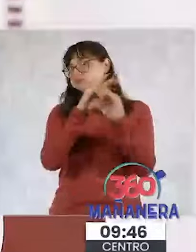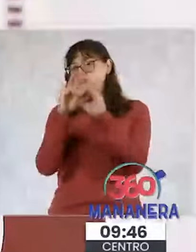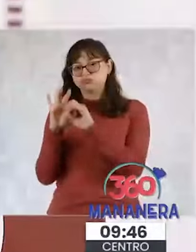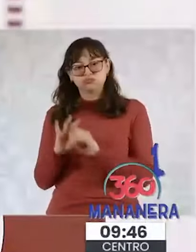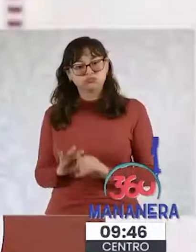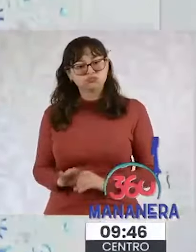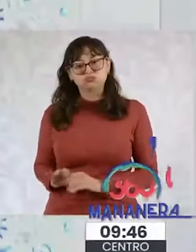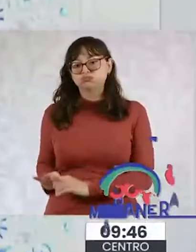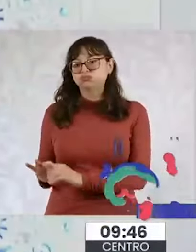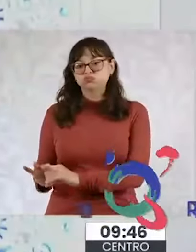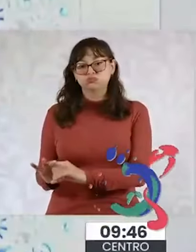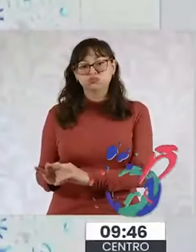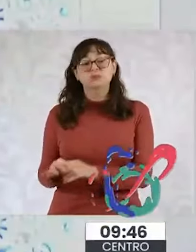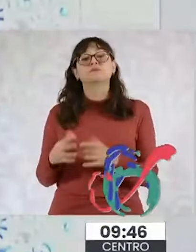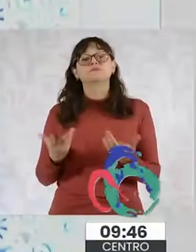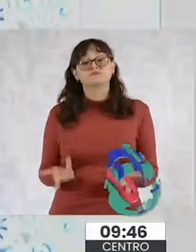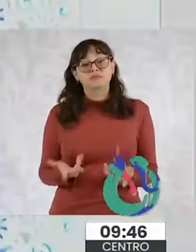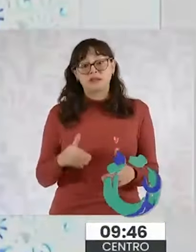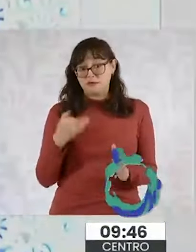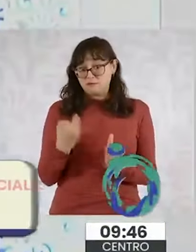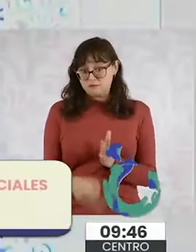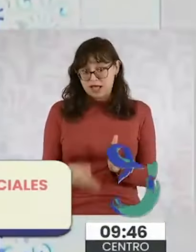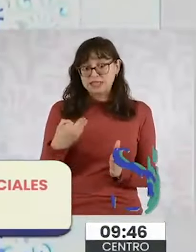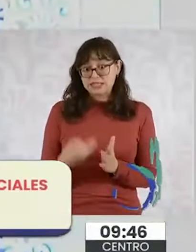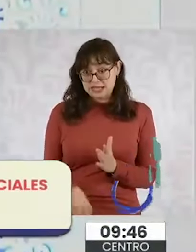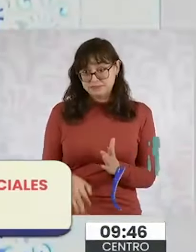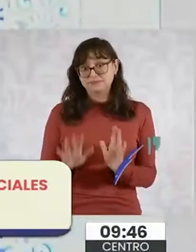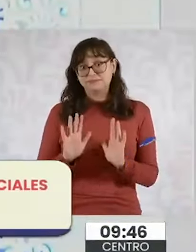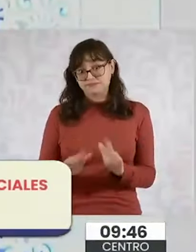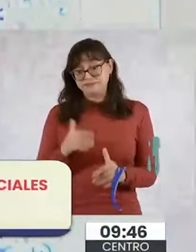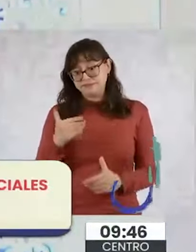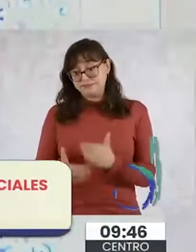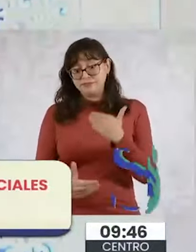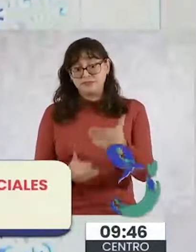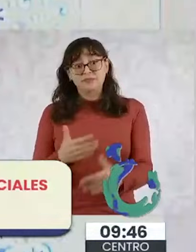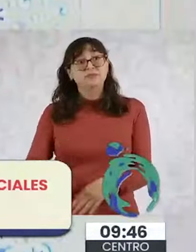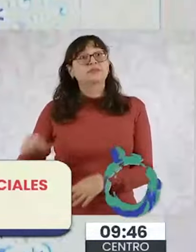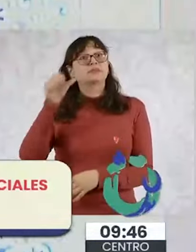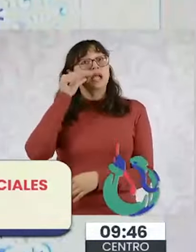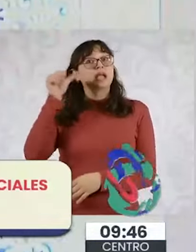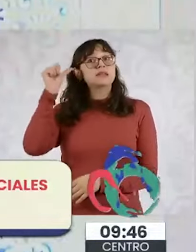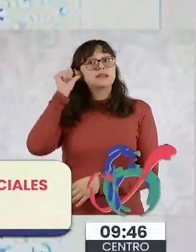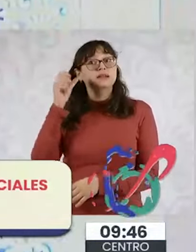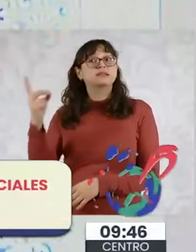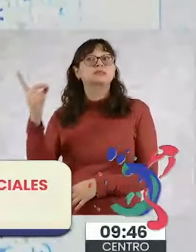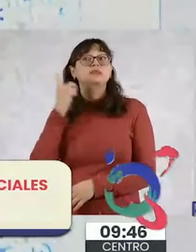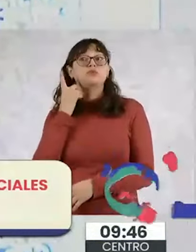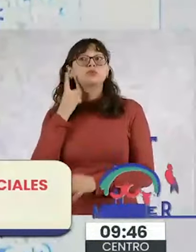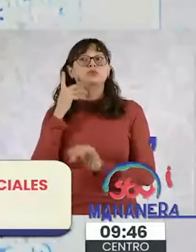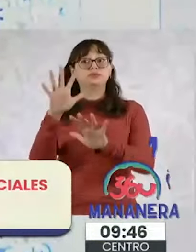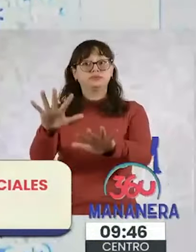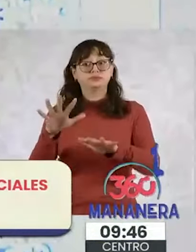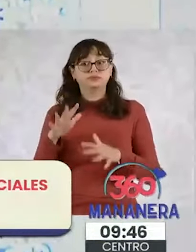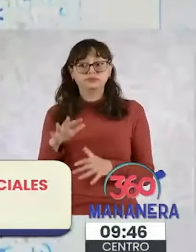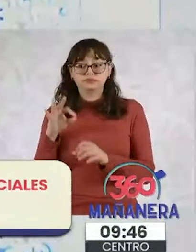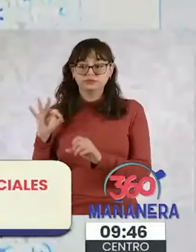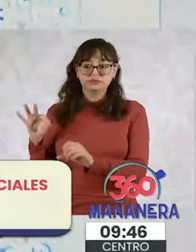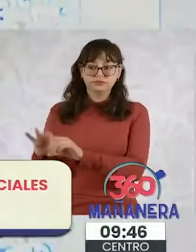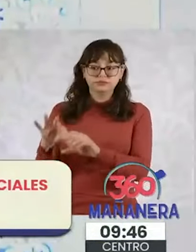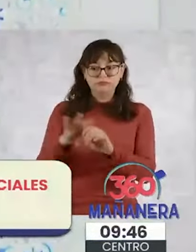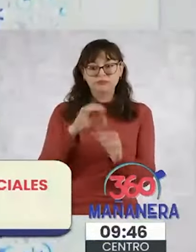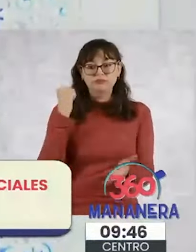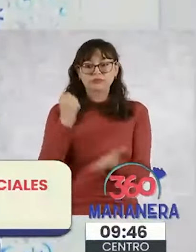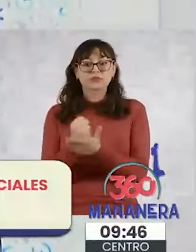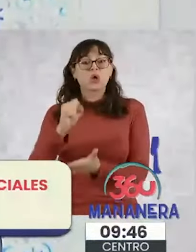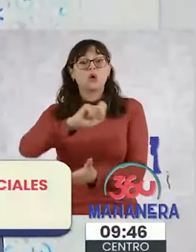mencionó ayer se aprobó en el congreso en la cámara de diputados los la mayoría de los